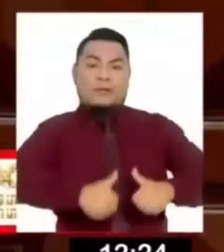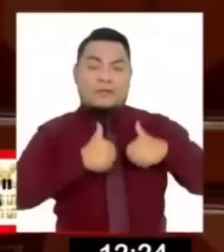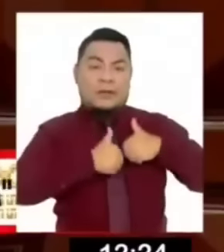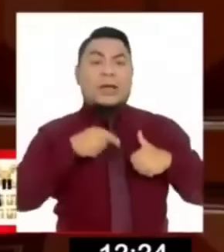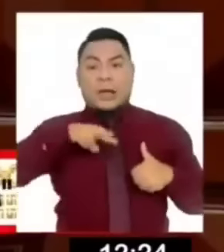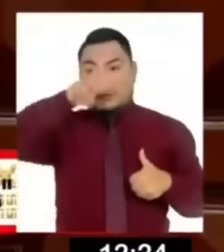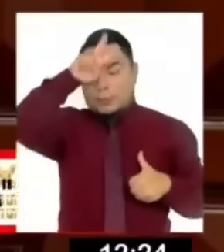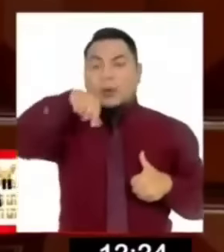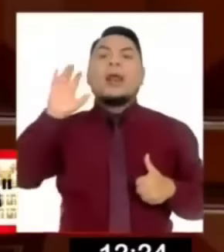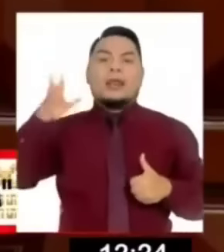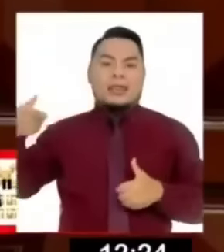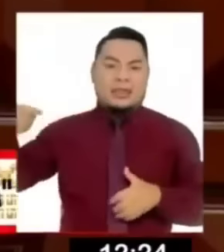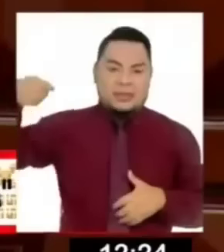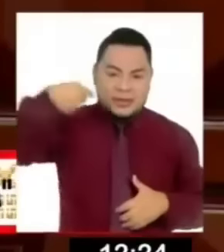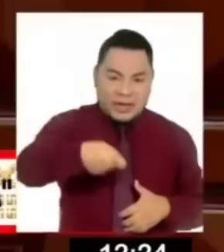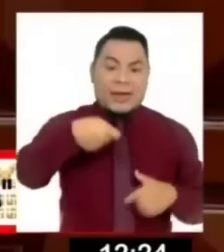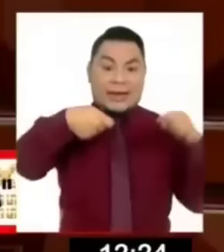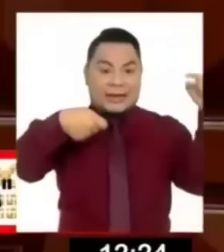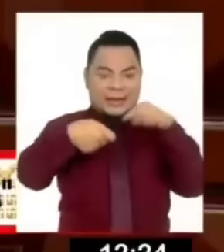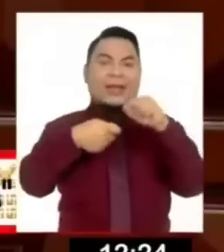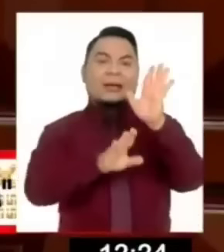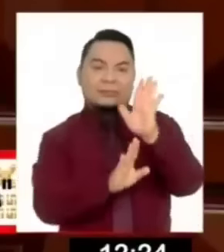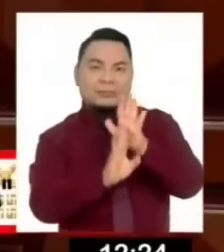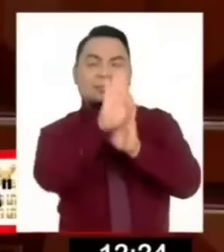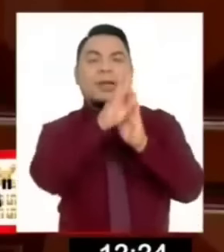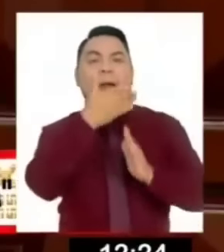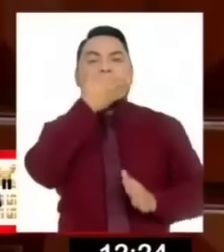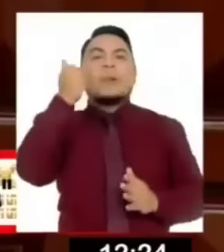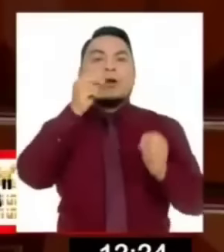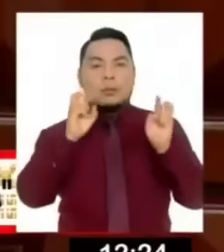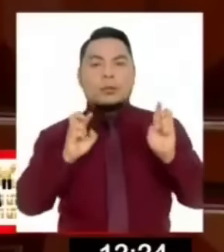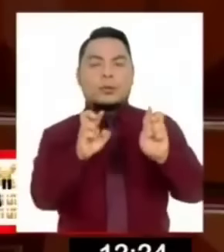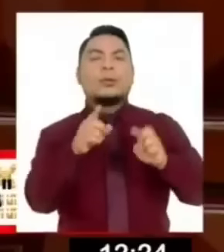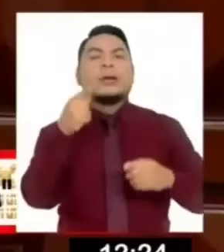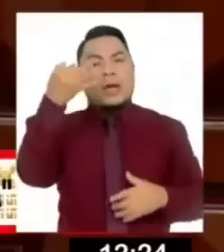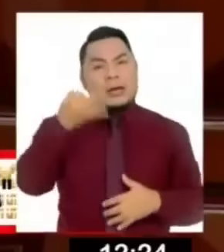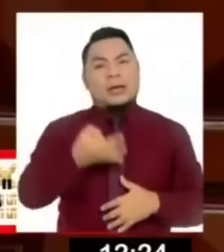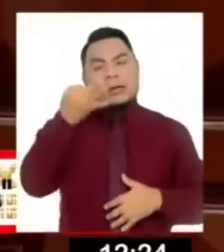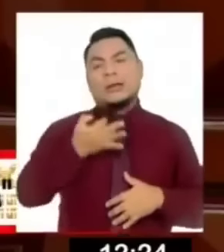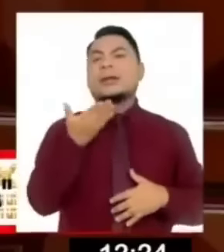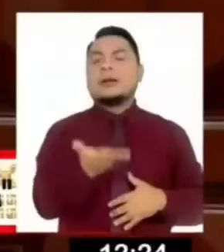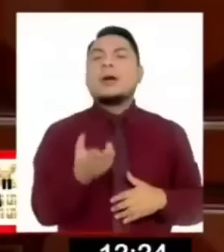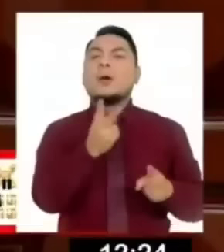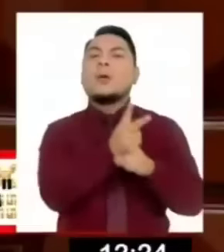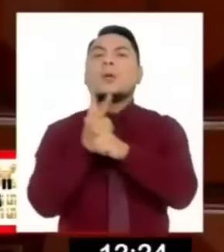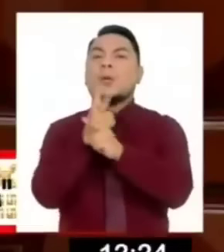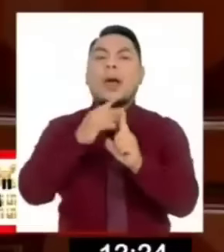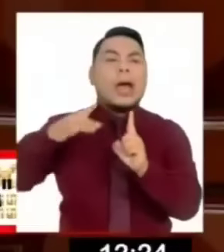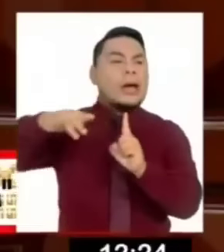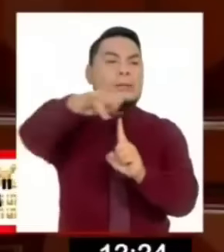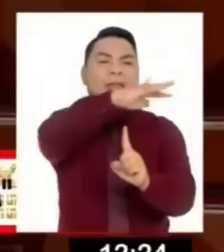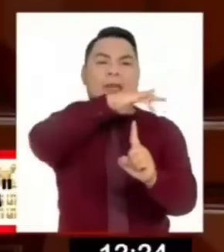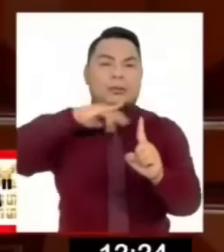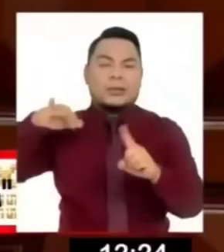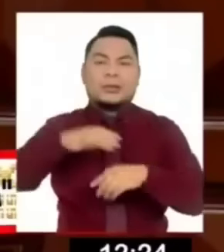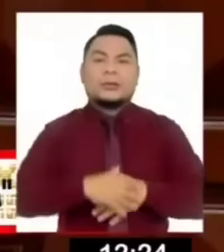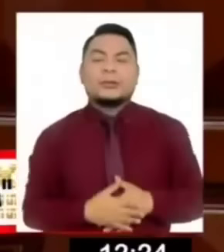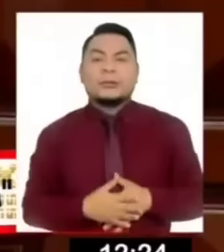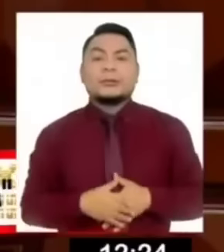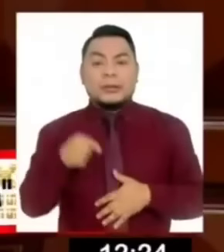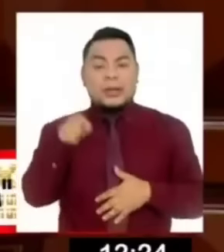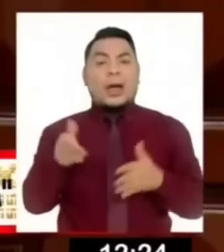reciban contribuciones que generen desarrollo y mayores oportunidades con un real cuidado del medio ambiente.